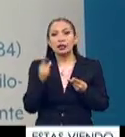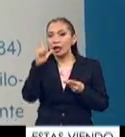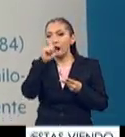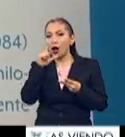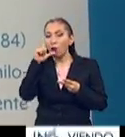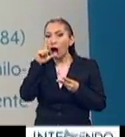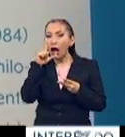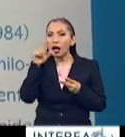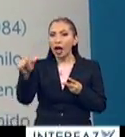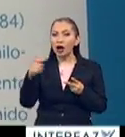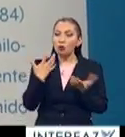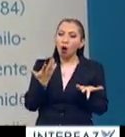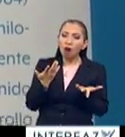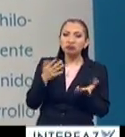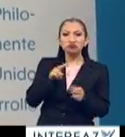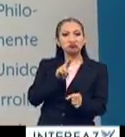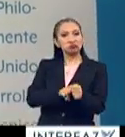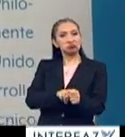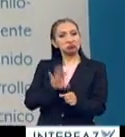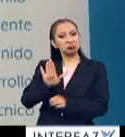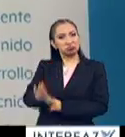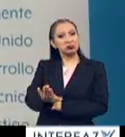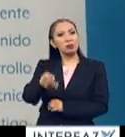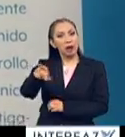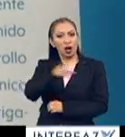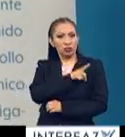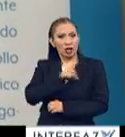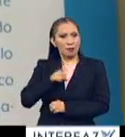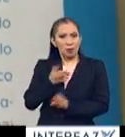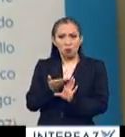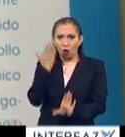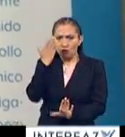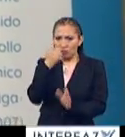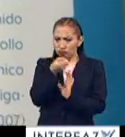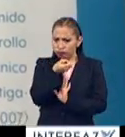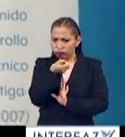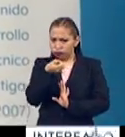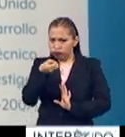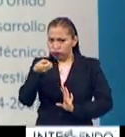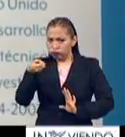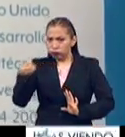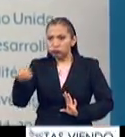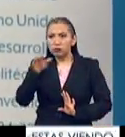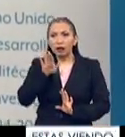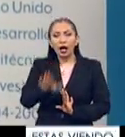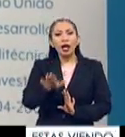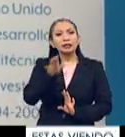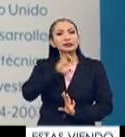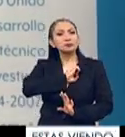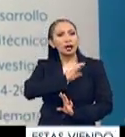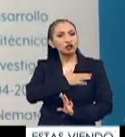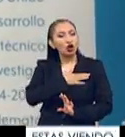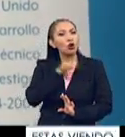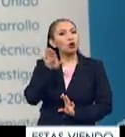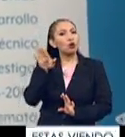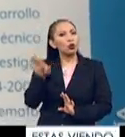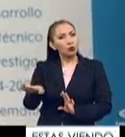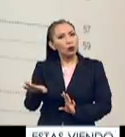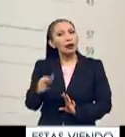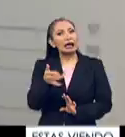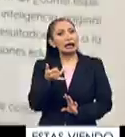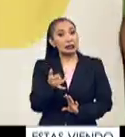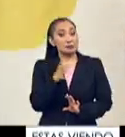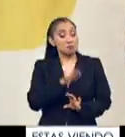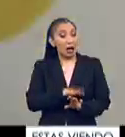el lenguaje informal, pero que debería ser muy estructurado, que es el español y